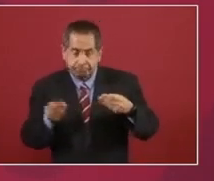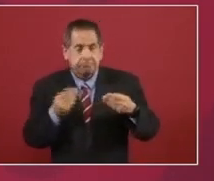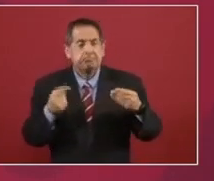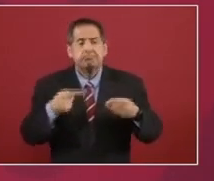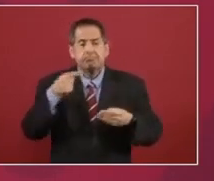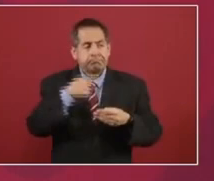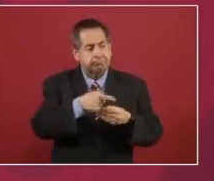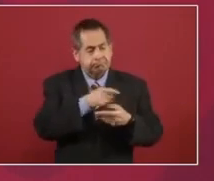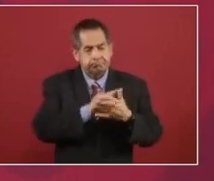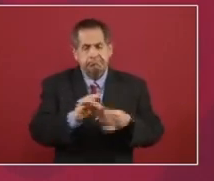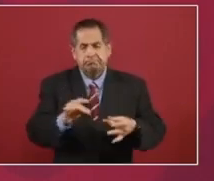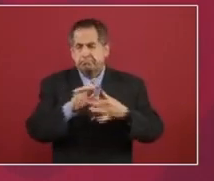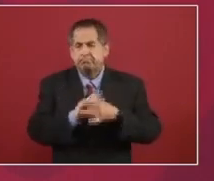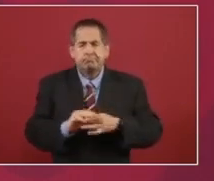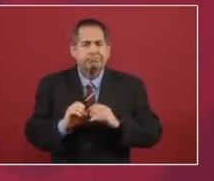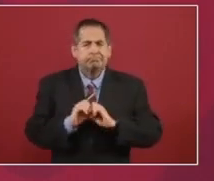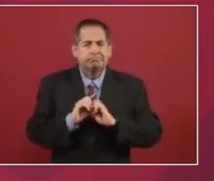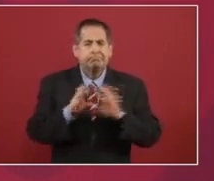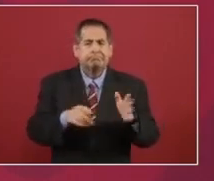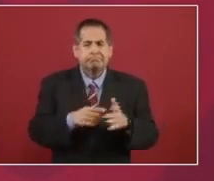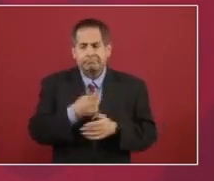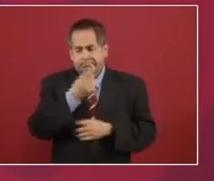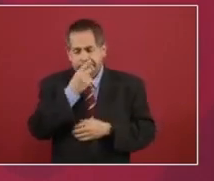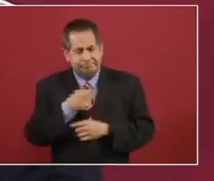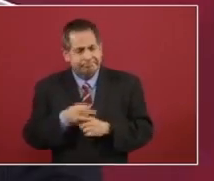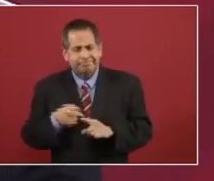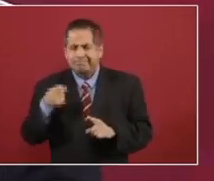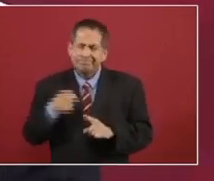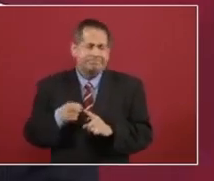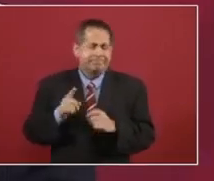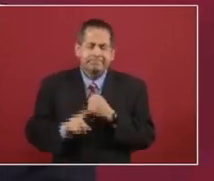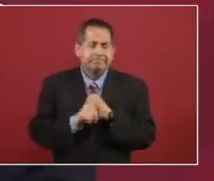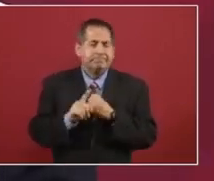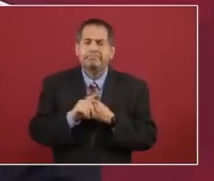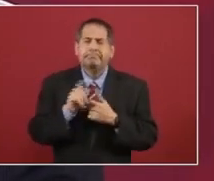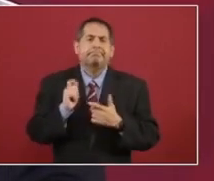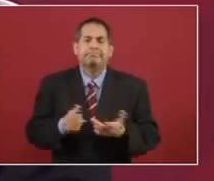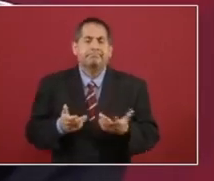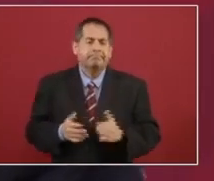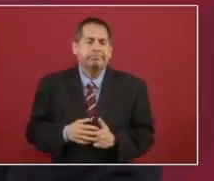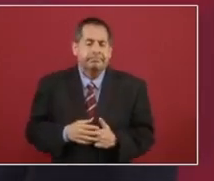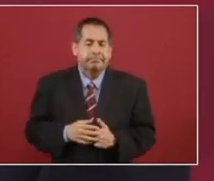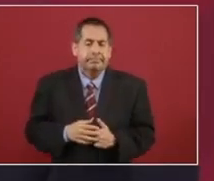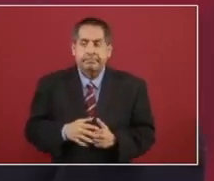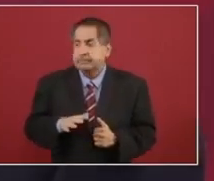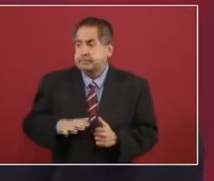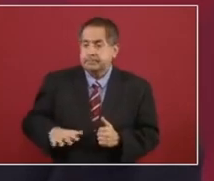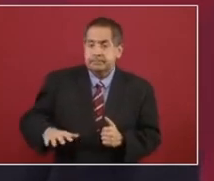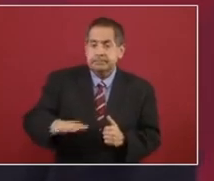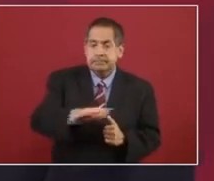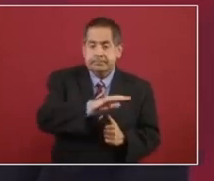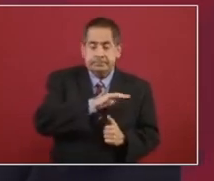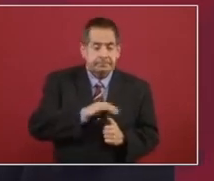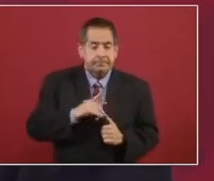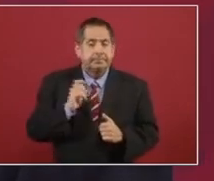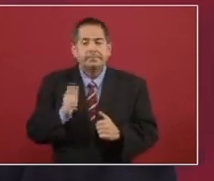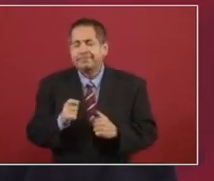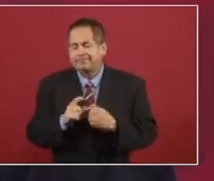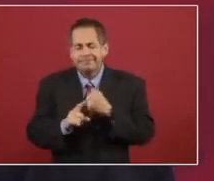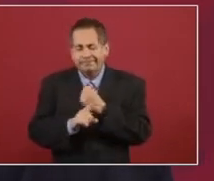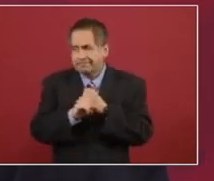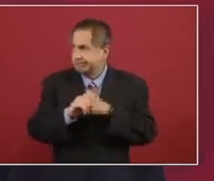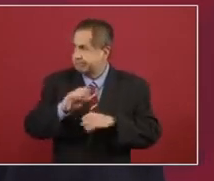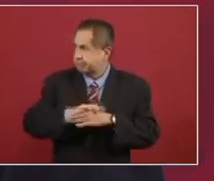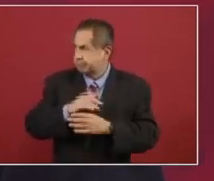donde me decía que el principal problema en la aplicación